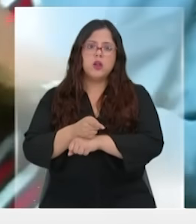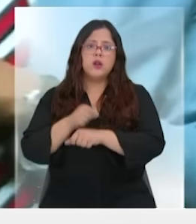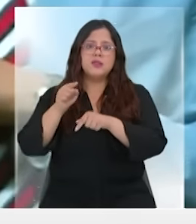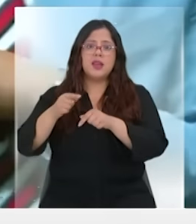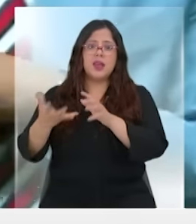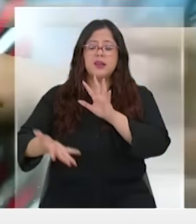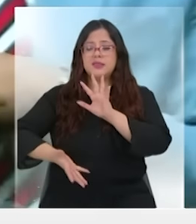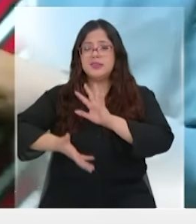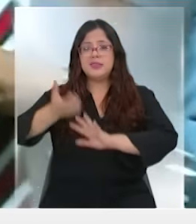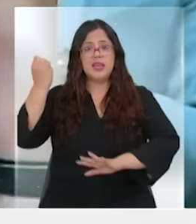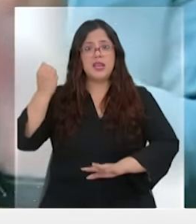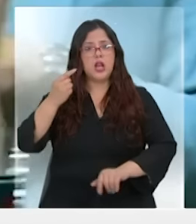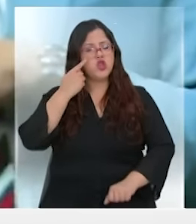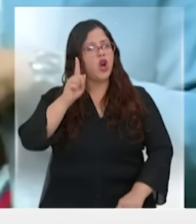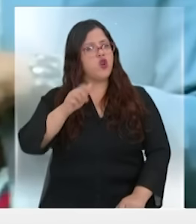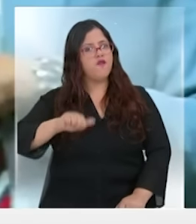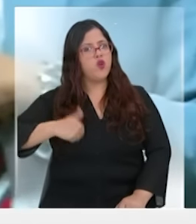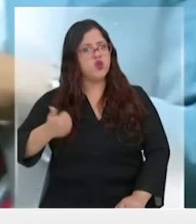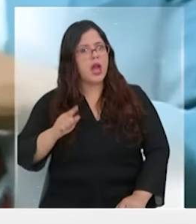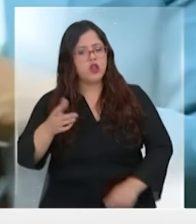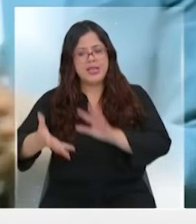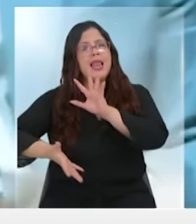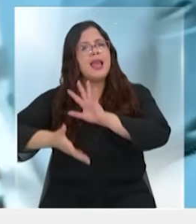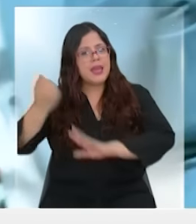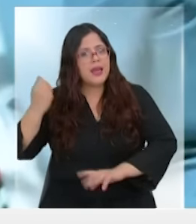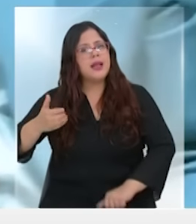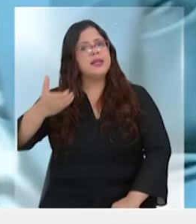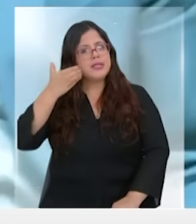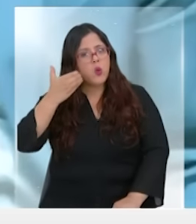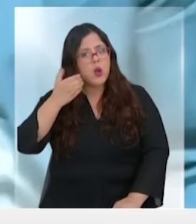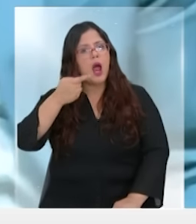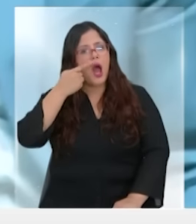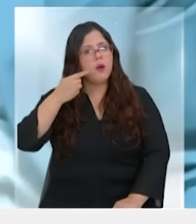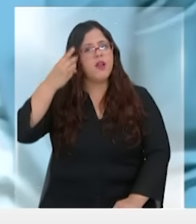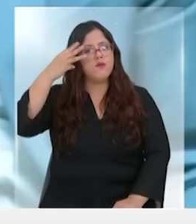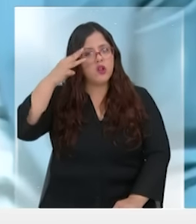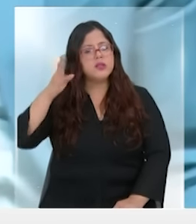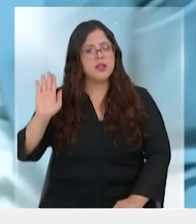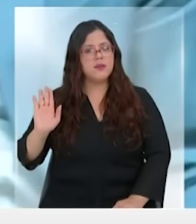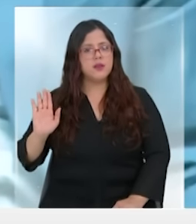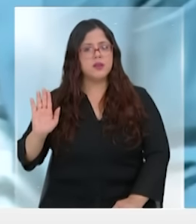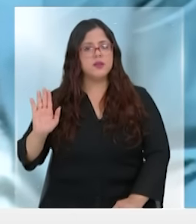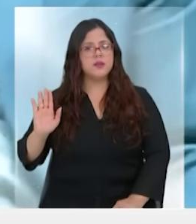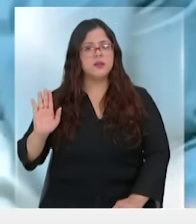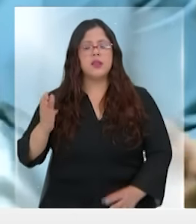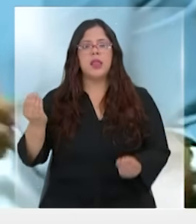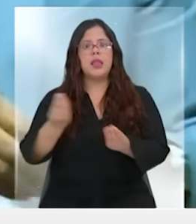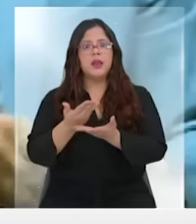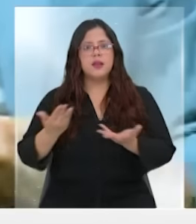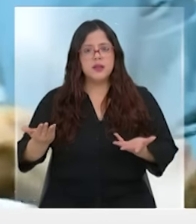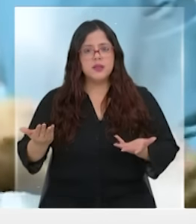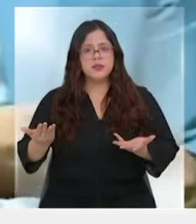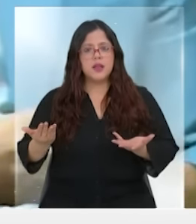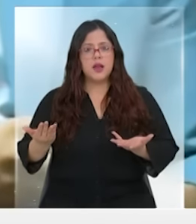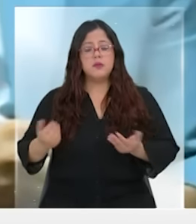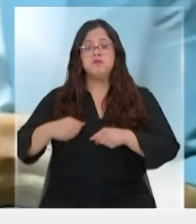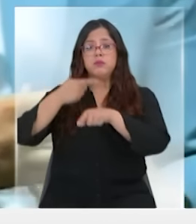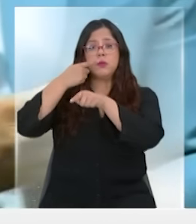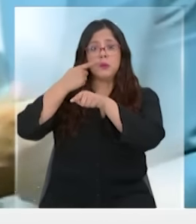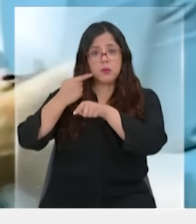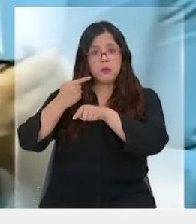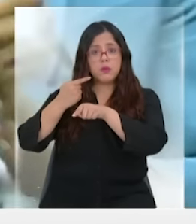incauta, no es voluntario, se le incauta el celular al señor Monsalve. Lo que sucede es que el señor